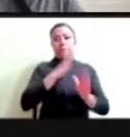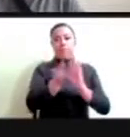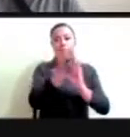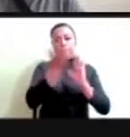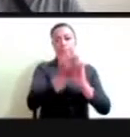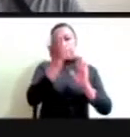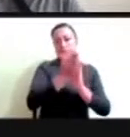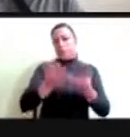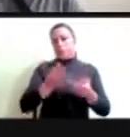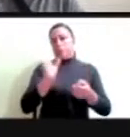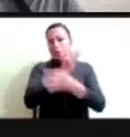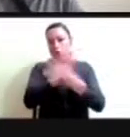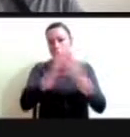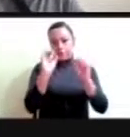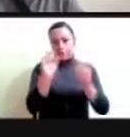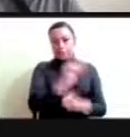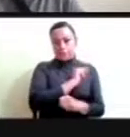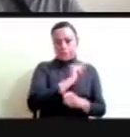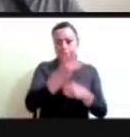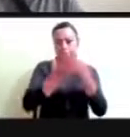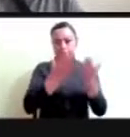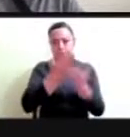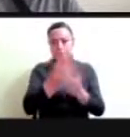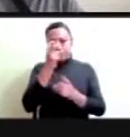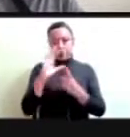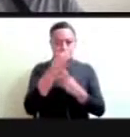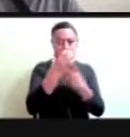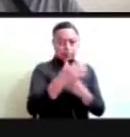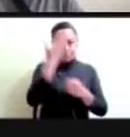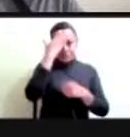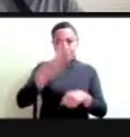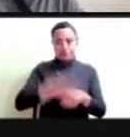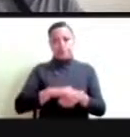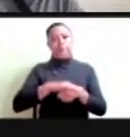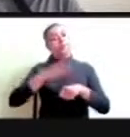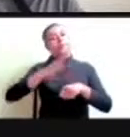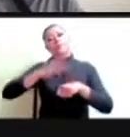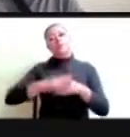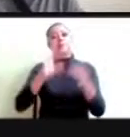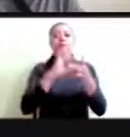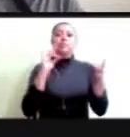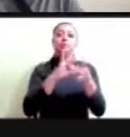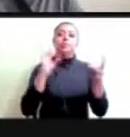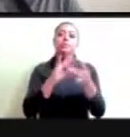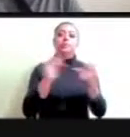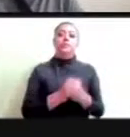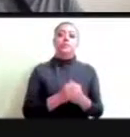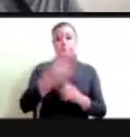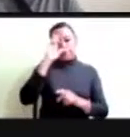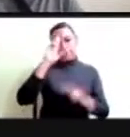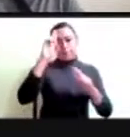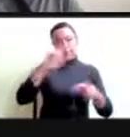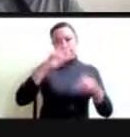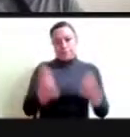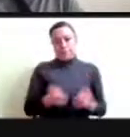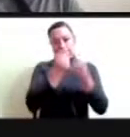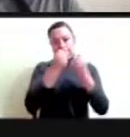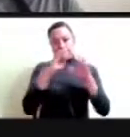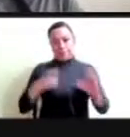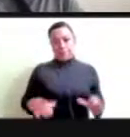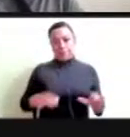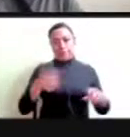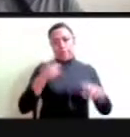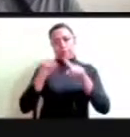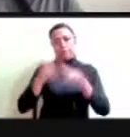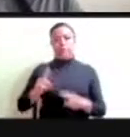diputado promovente, esta comisión consideró que con el propósito de enfatizar en su requerimiento respecto de salvaguardar la integridad física de las y los